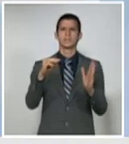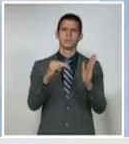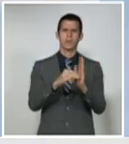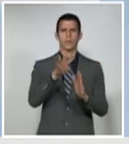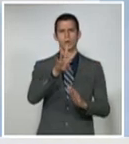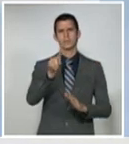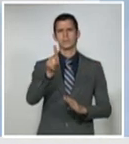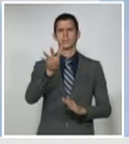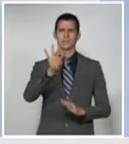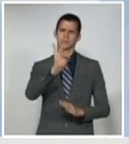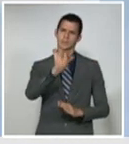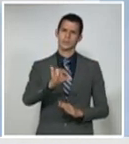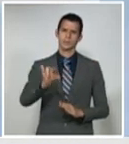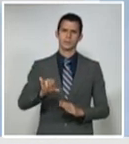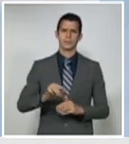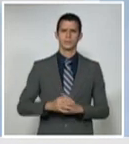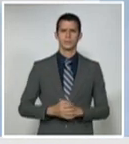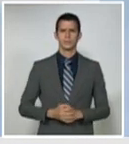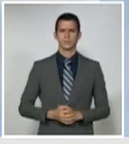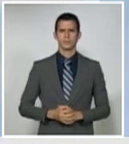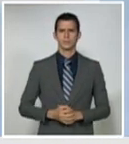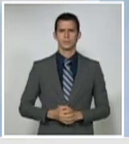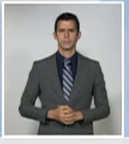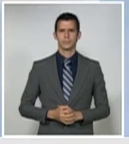3.417. Estamos hablando del